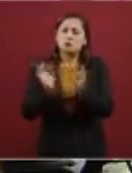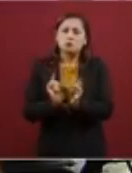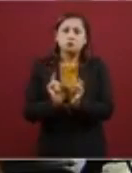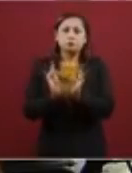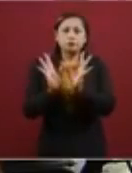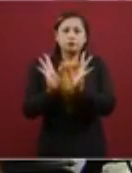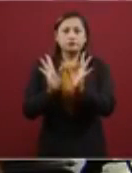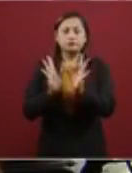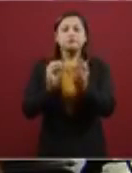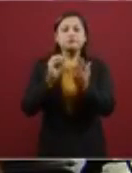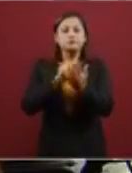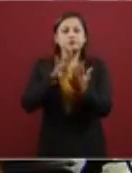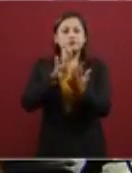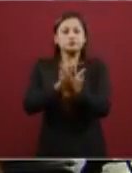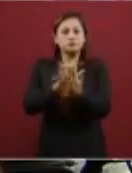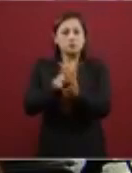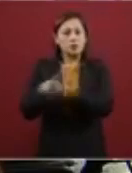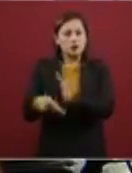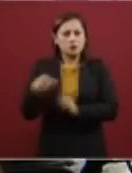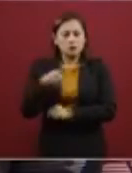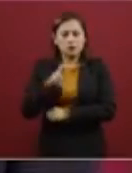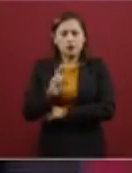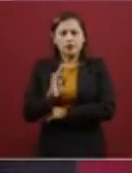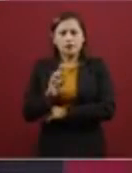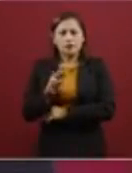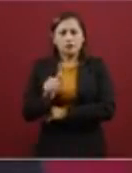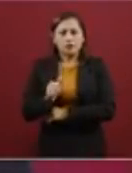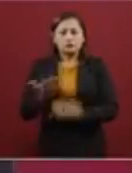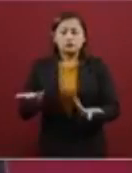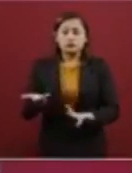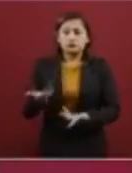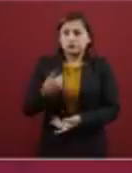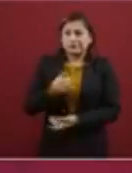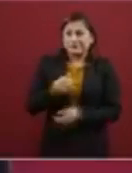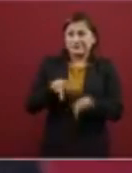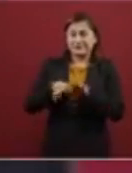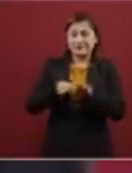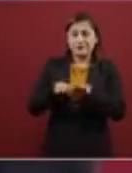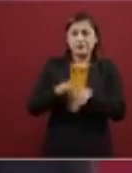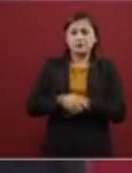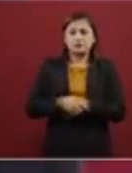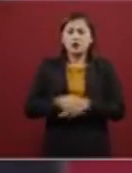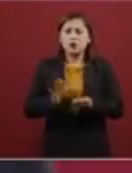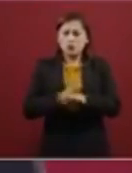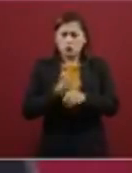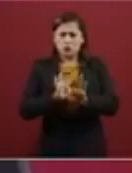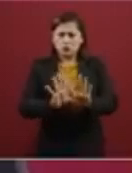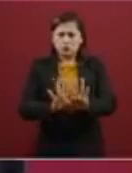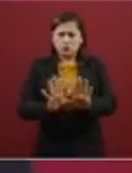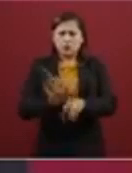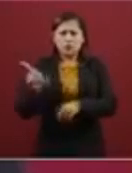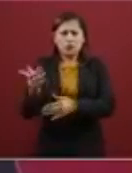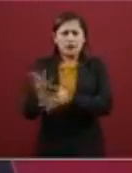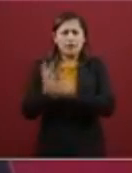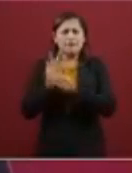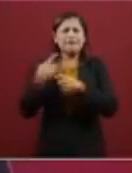aparece publicada en el periódico Reforma. Entonces, ese es nuestro trabajo. Por eso, si no la quieren revelar las fuentes,